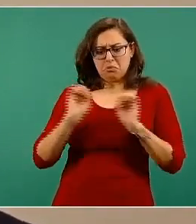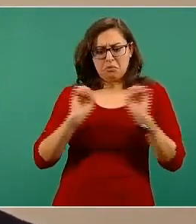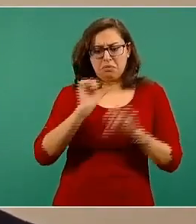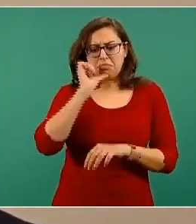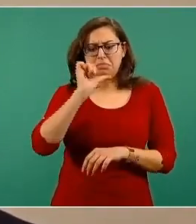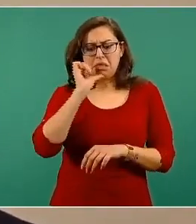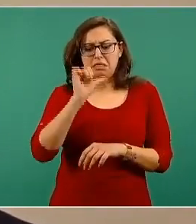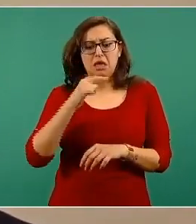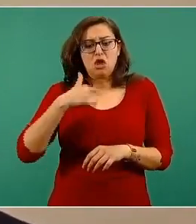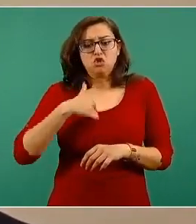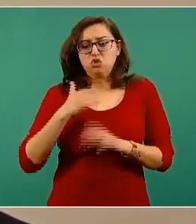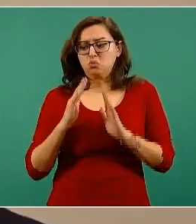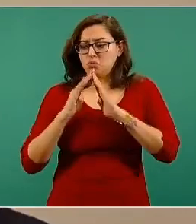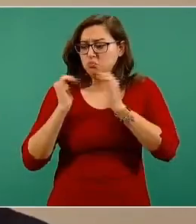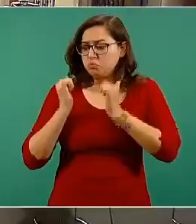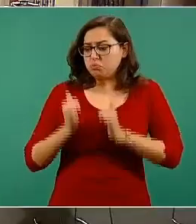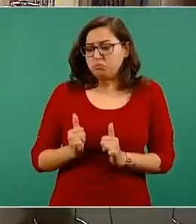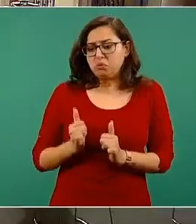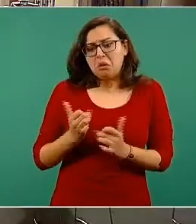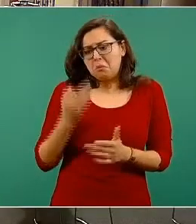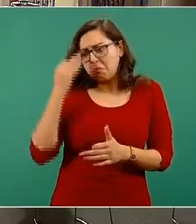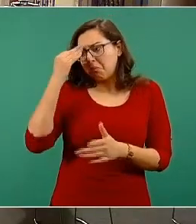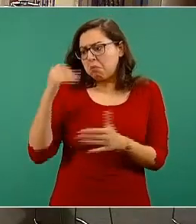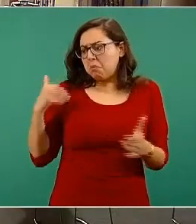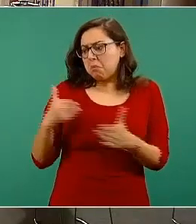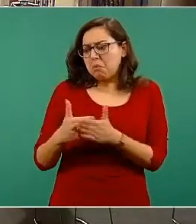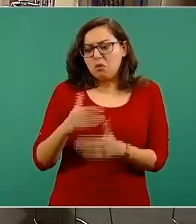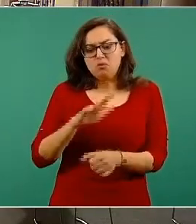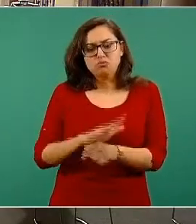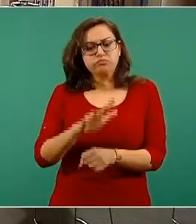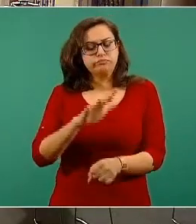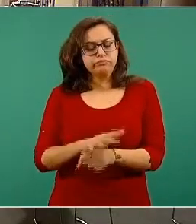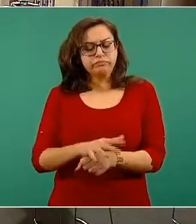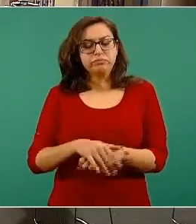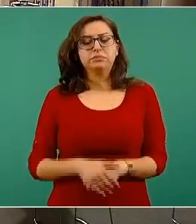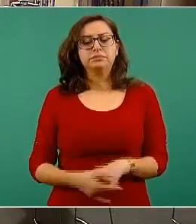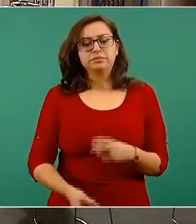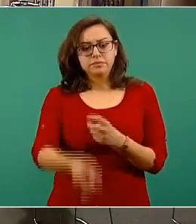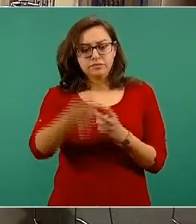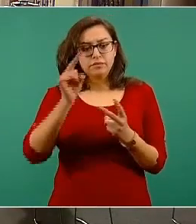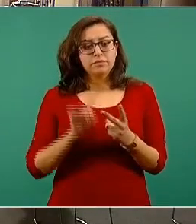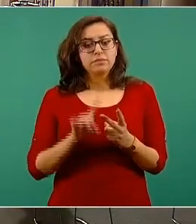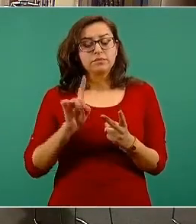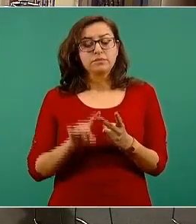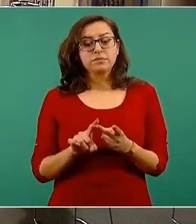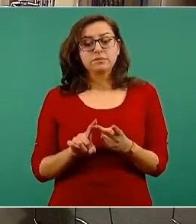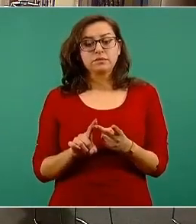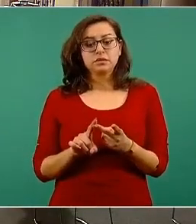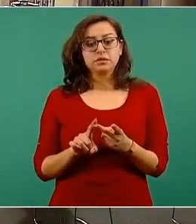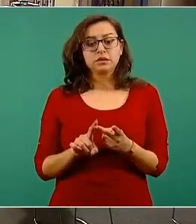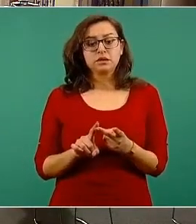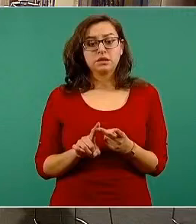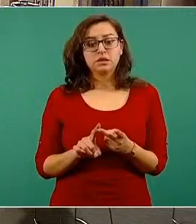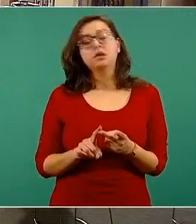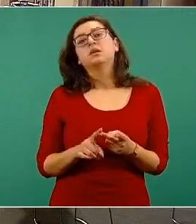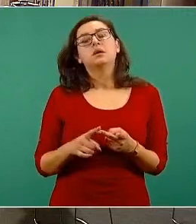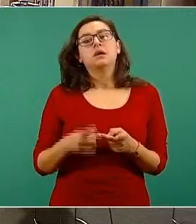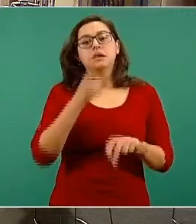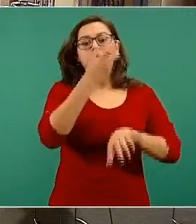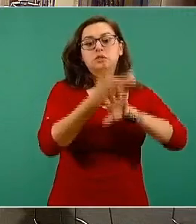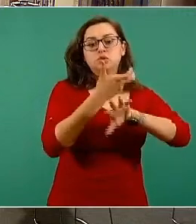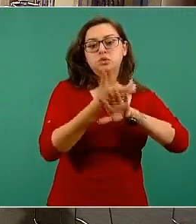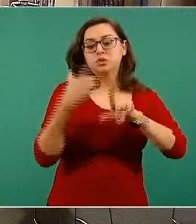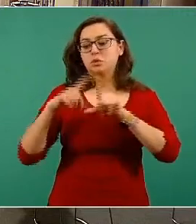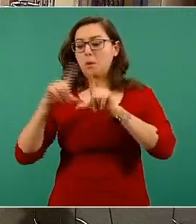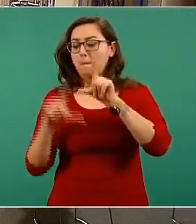autorresguardo de esa manera. En relación a la reunión que sostuvo esta tarde ambos